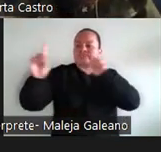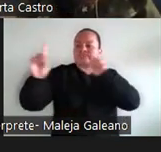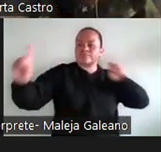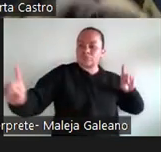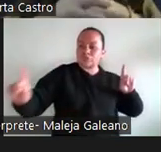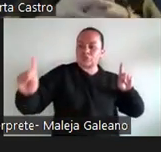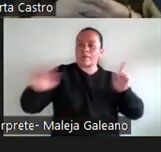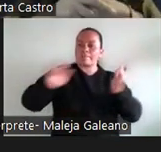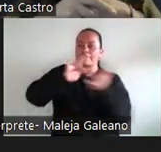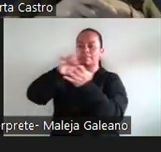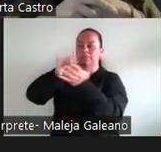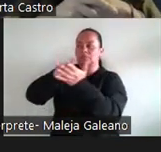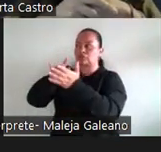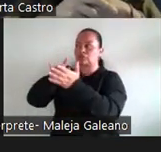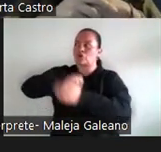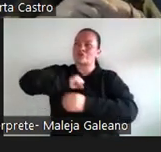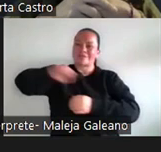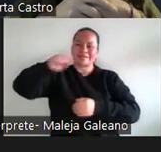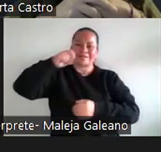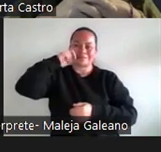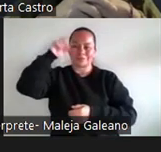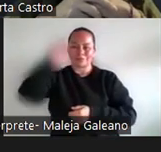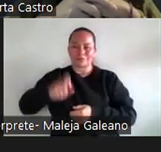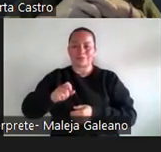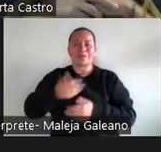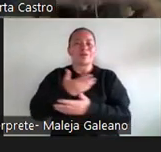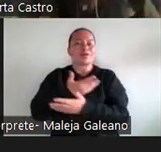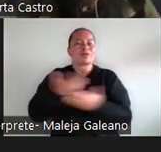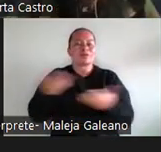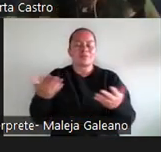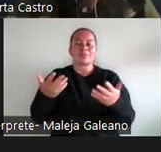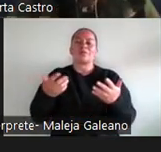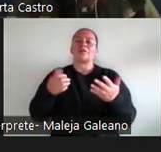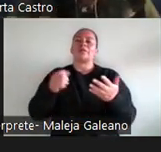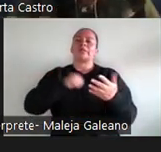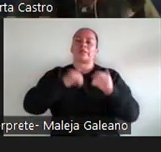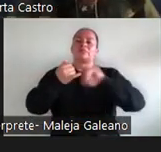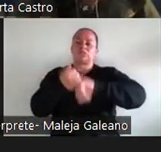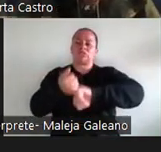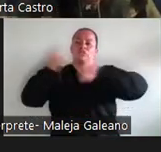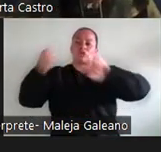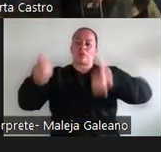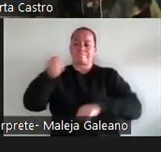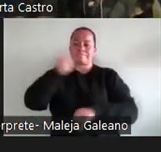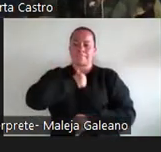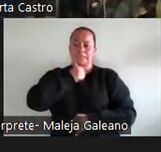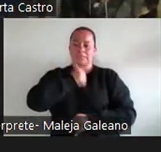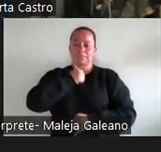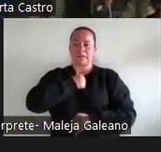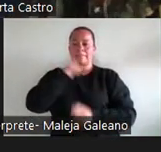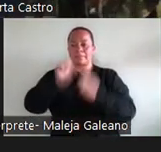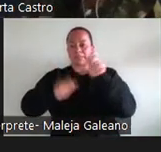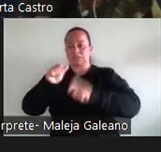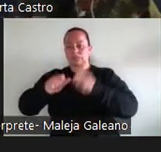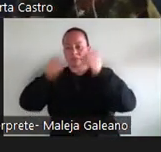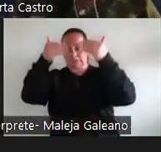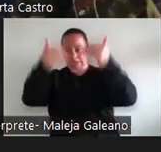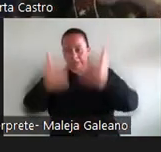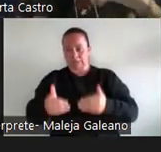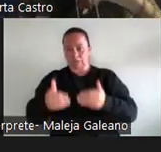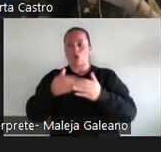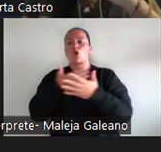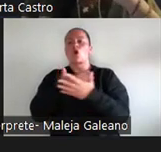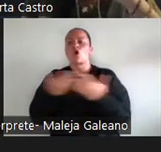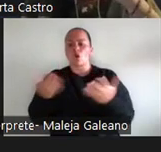los estándares de Derechos Humanos sobre la independencia y la autonomía tanto de las personas con como de las